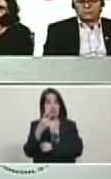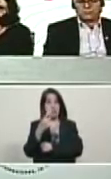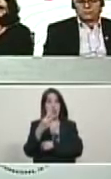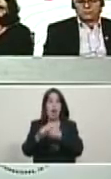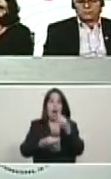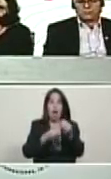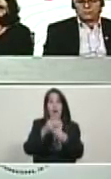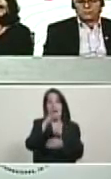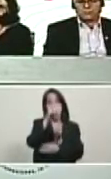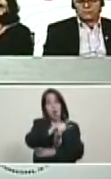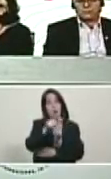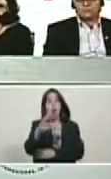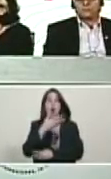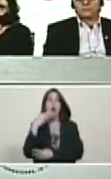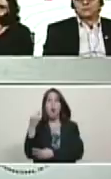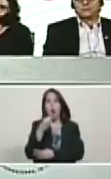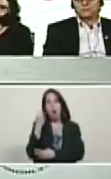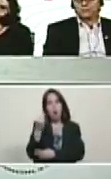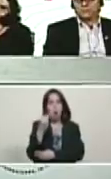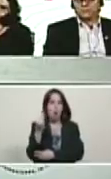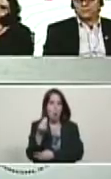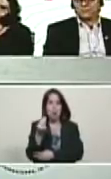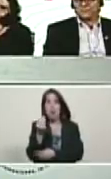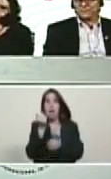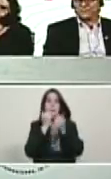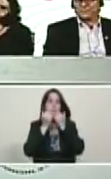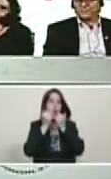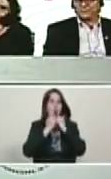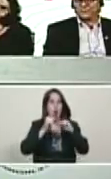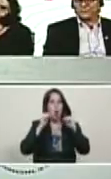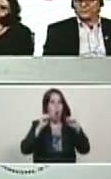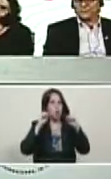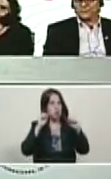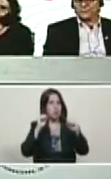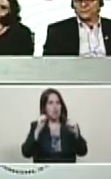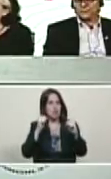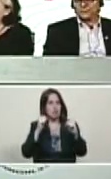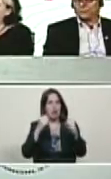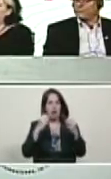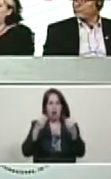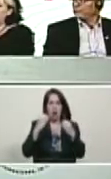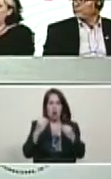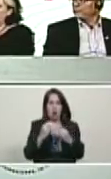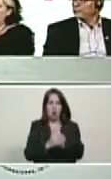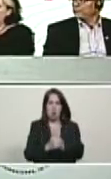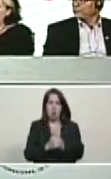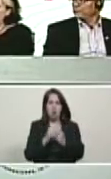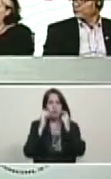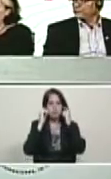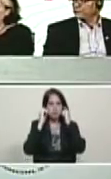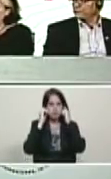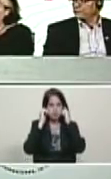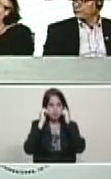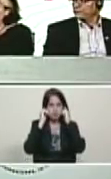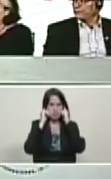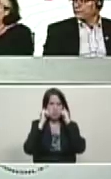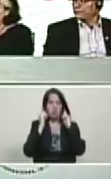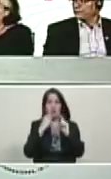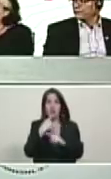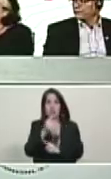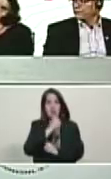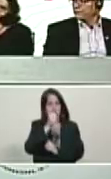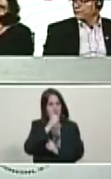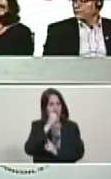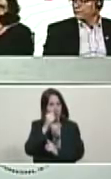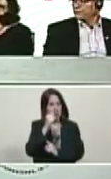estos muchachos incorporándose a esta protesta siguen incorporándose muchacho dice la periodista que le dicen que tiene que hacer un